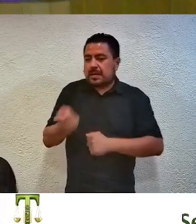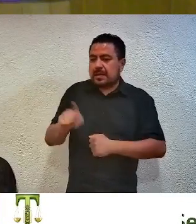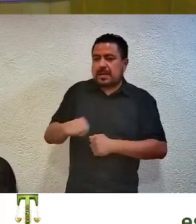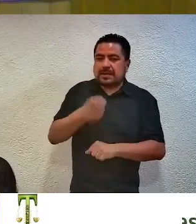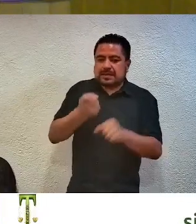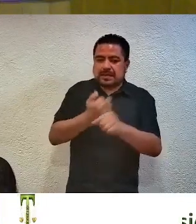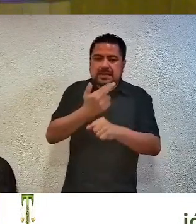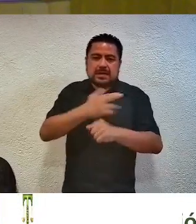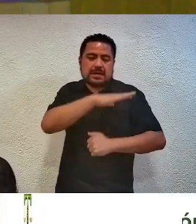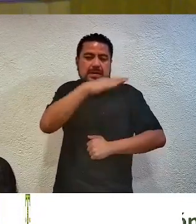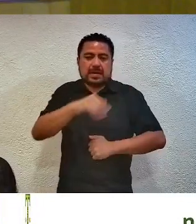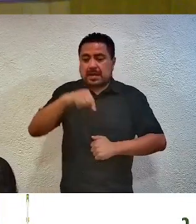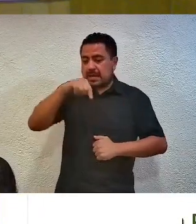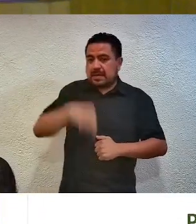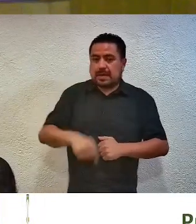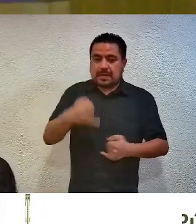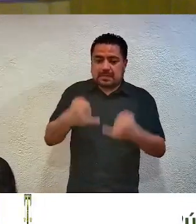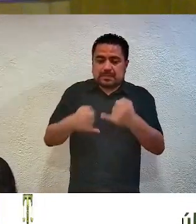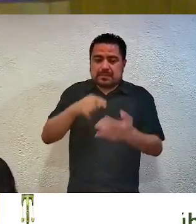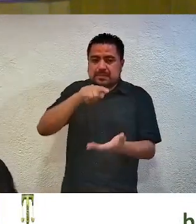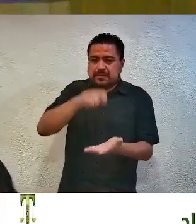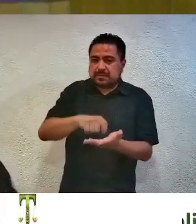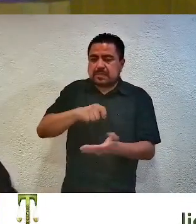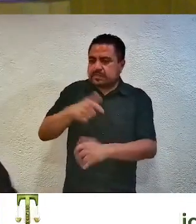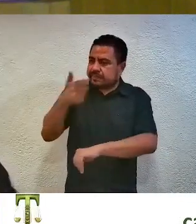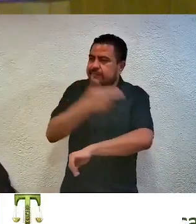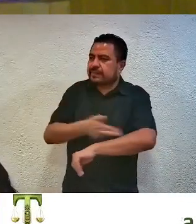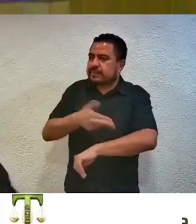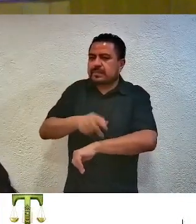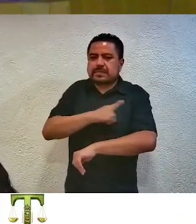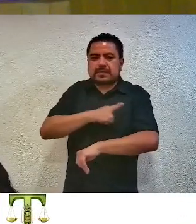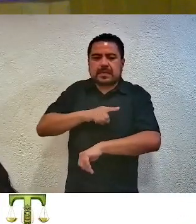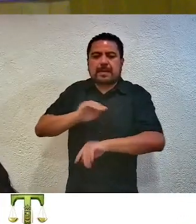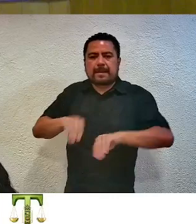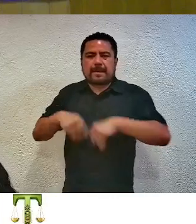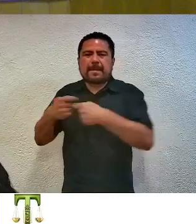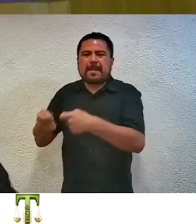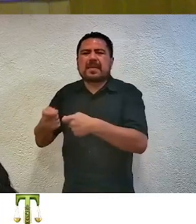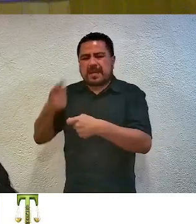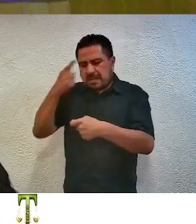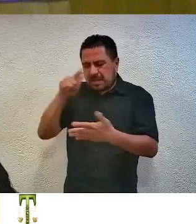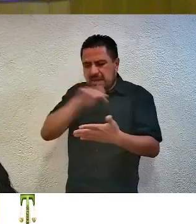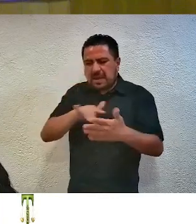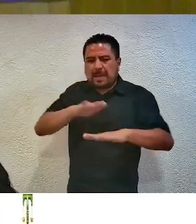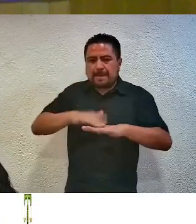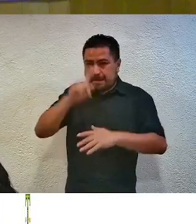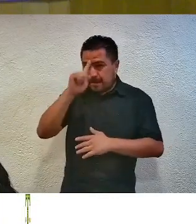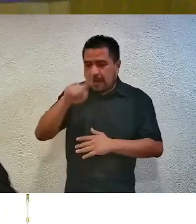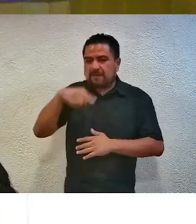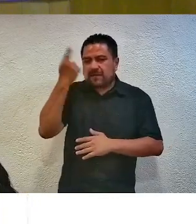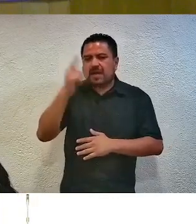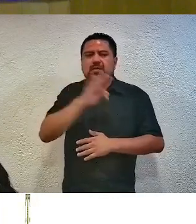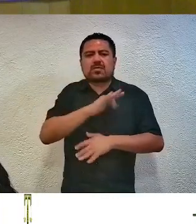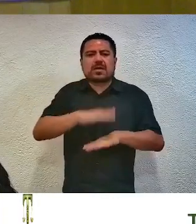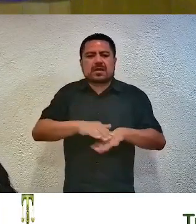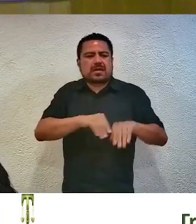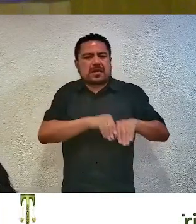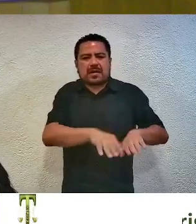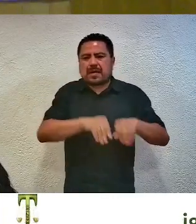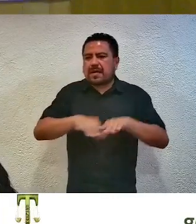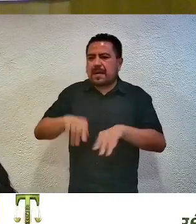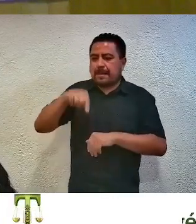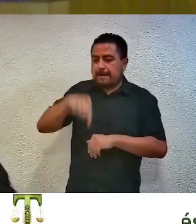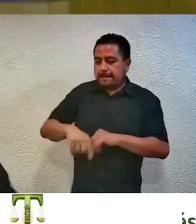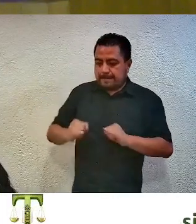Secretaría General de este Tribunal Electoral que realice los trámites y gestiones necesarias para que el formato de lectura de fácil acceso se publique en los estrados de este